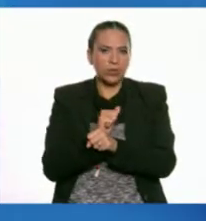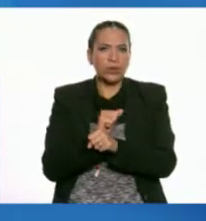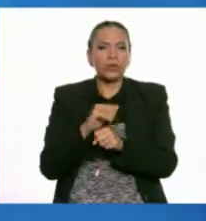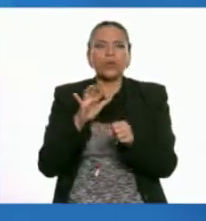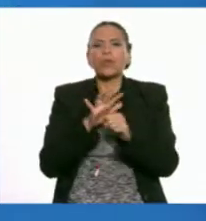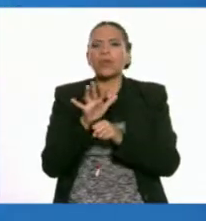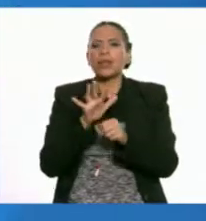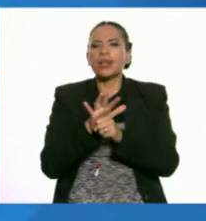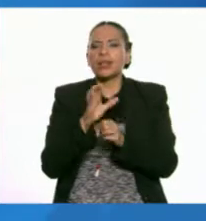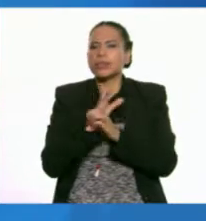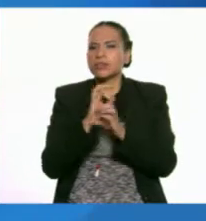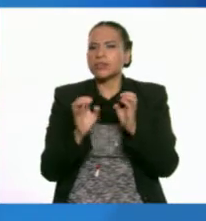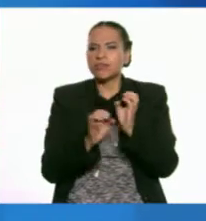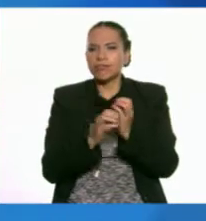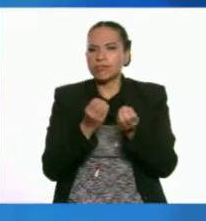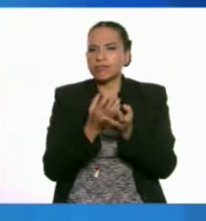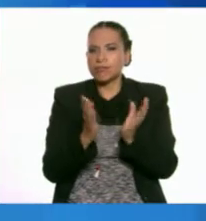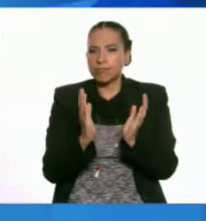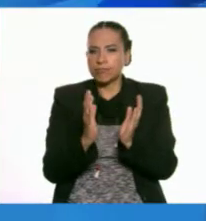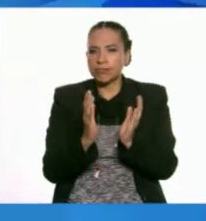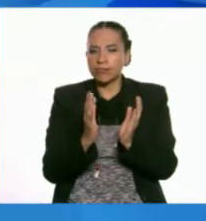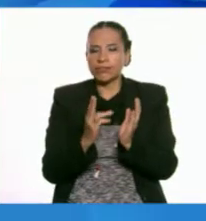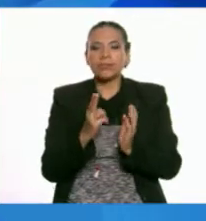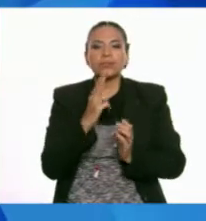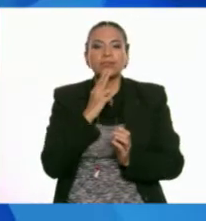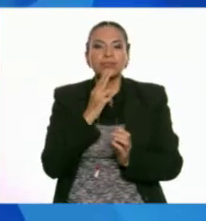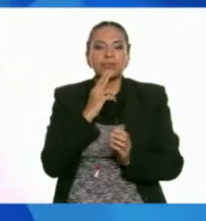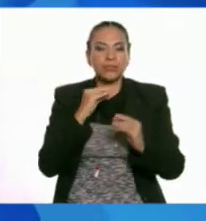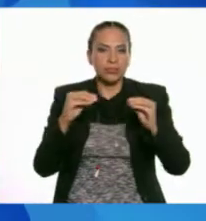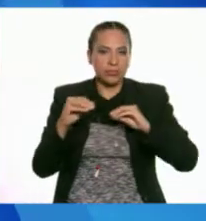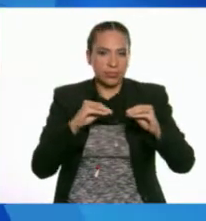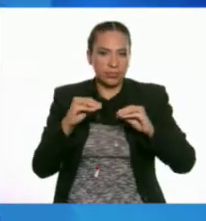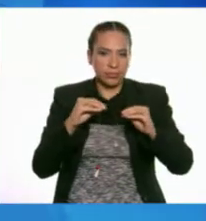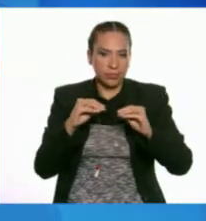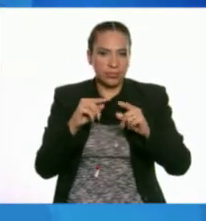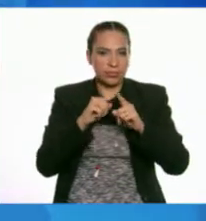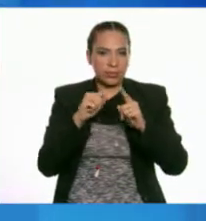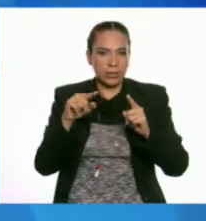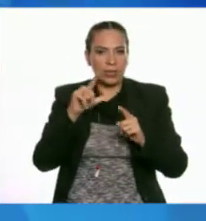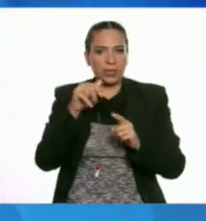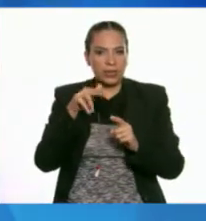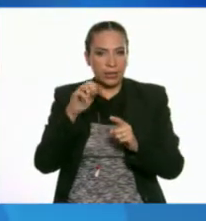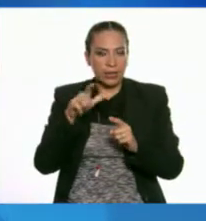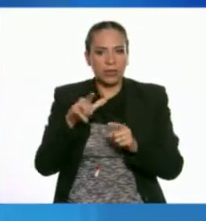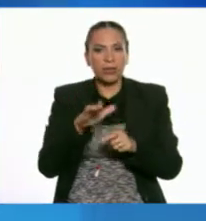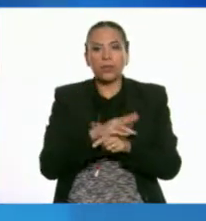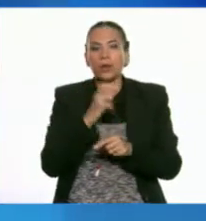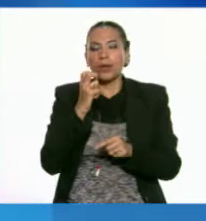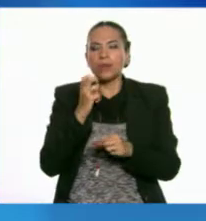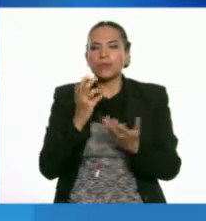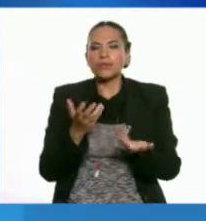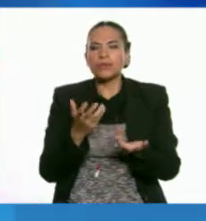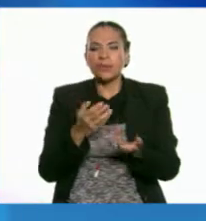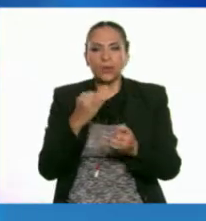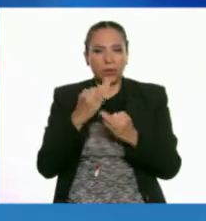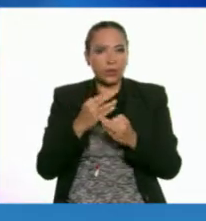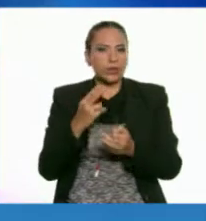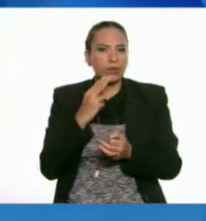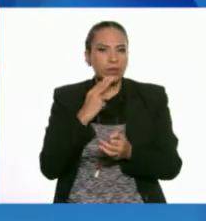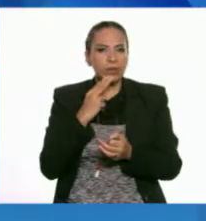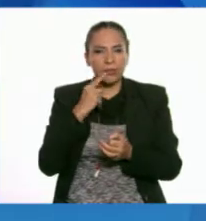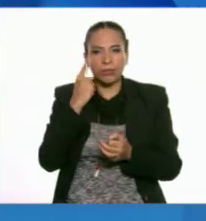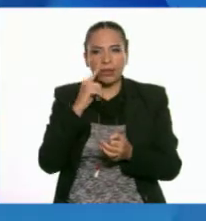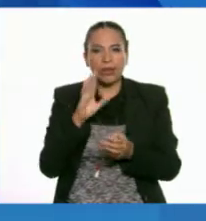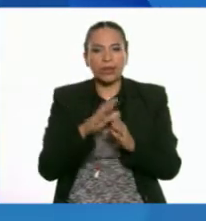usa en cualquier cosa que utilice un movimiento lineal. En este caso, lo vamos a usar